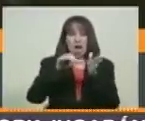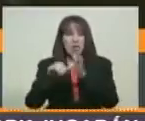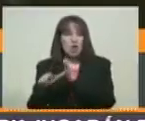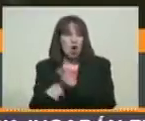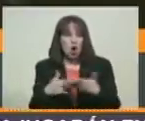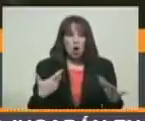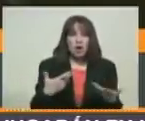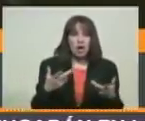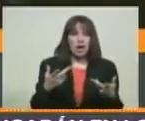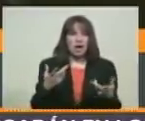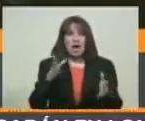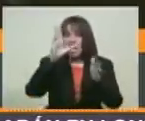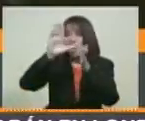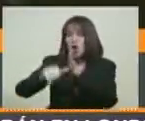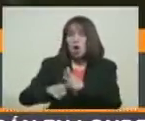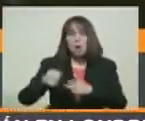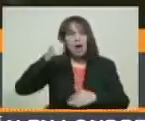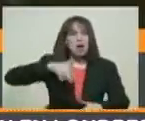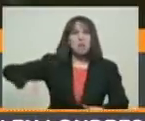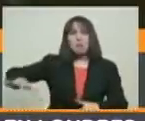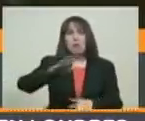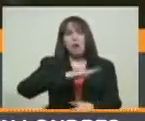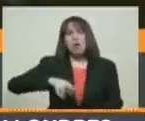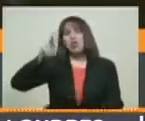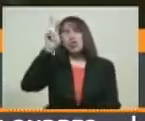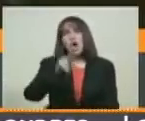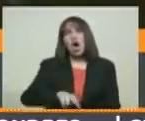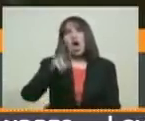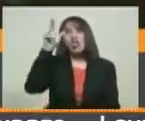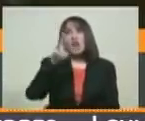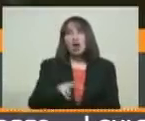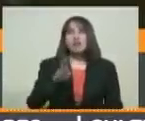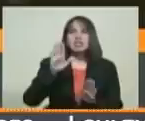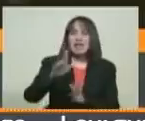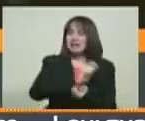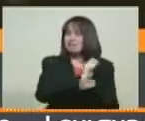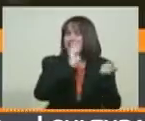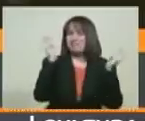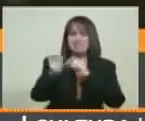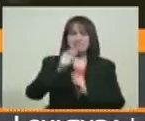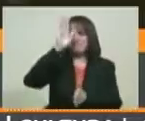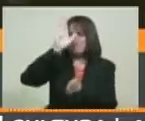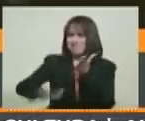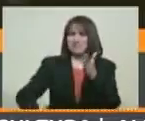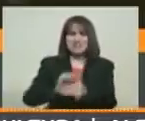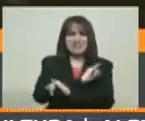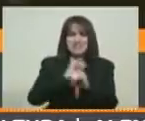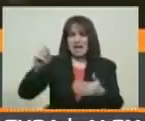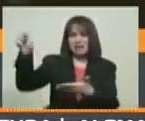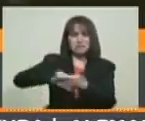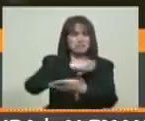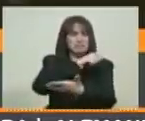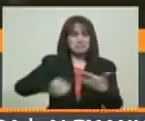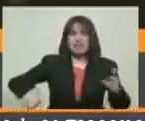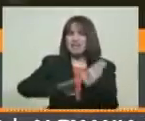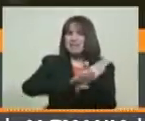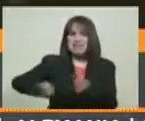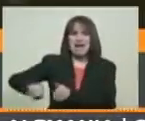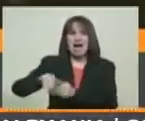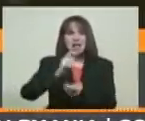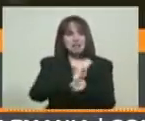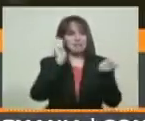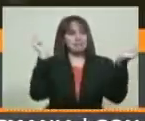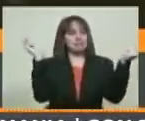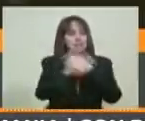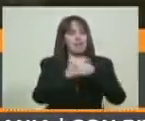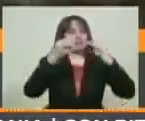ladronas que roban al pueblo todos los días. Eso lo tenemos que acabar. Eso tiene que cambiar. Y